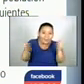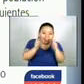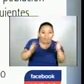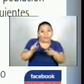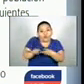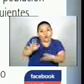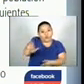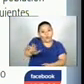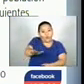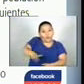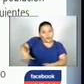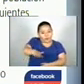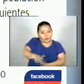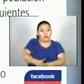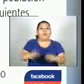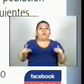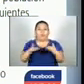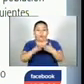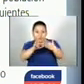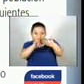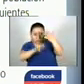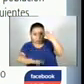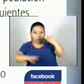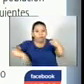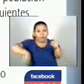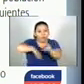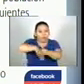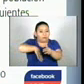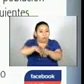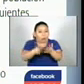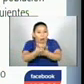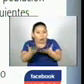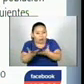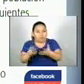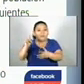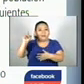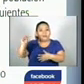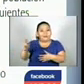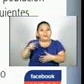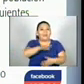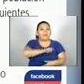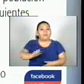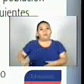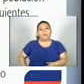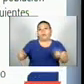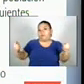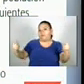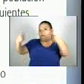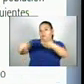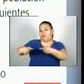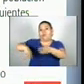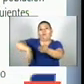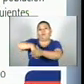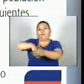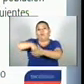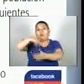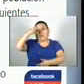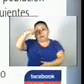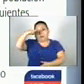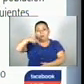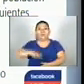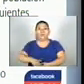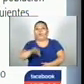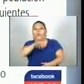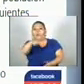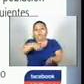de su municipio, así como la transmisión de un partido internacional de la selección de fútbol del Salvador contra México. Otras alcaldías